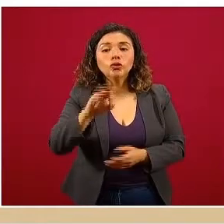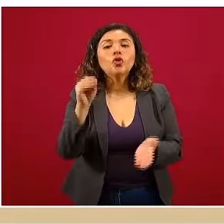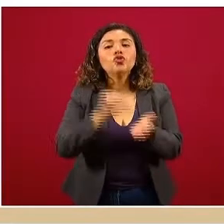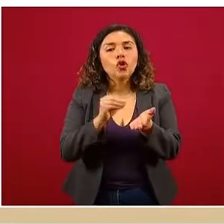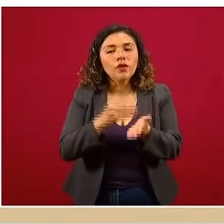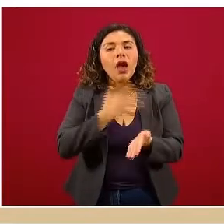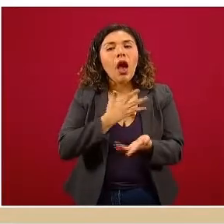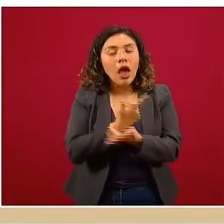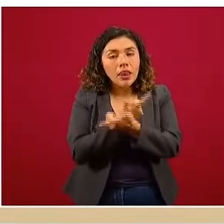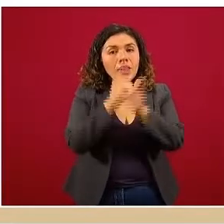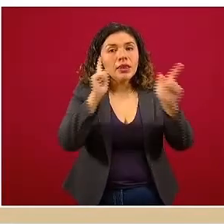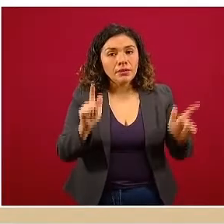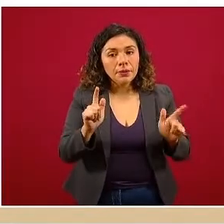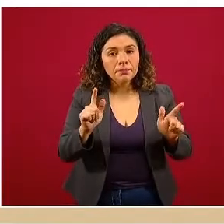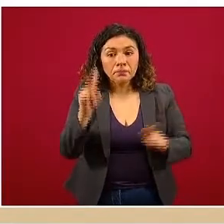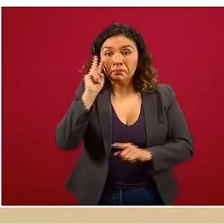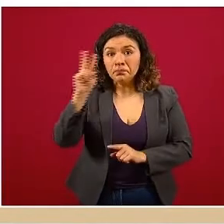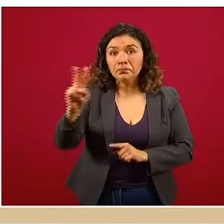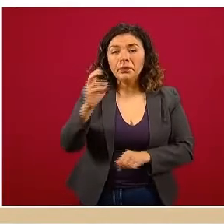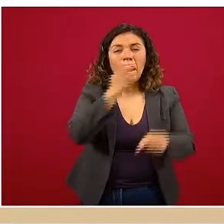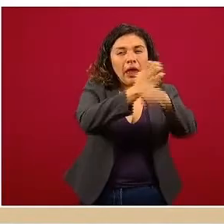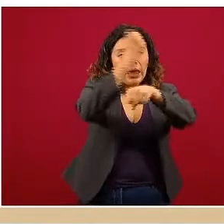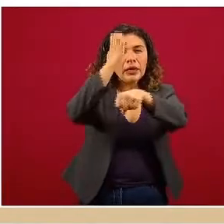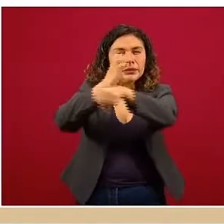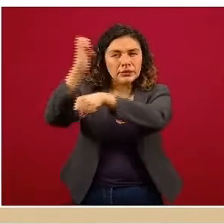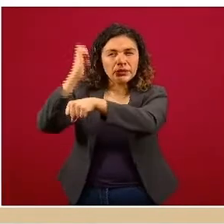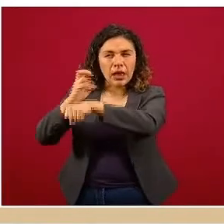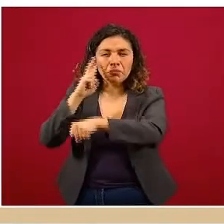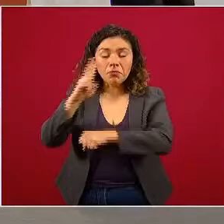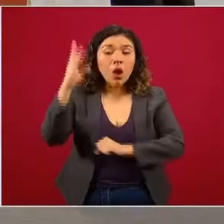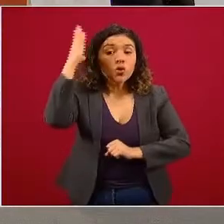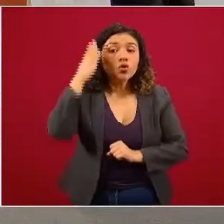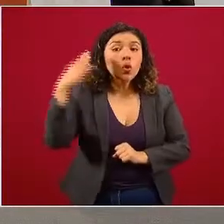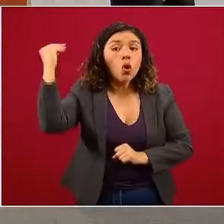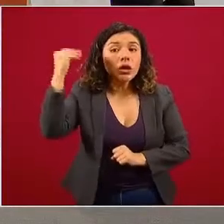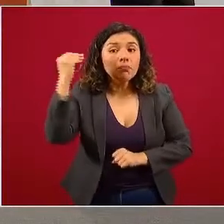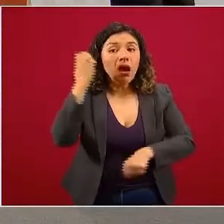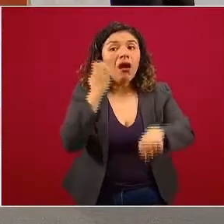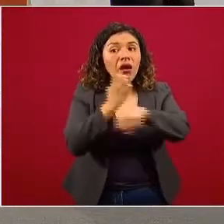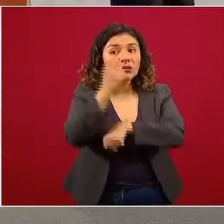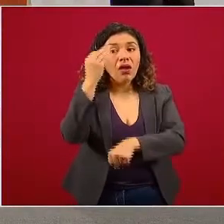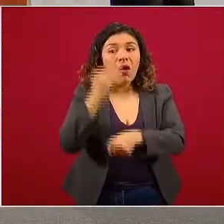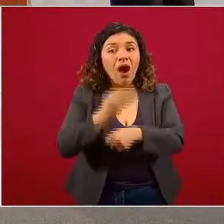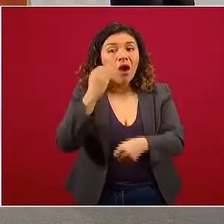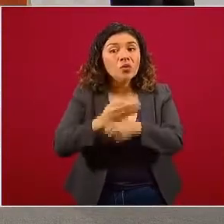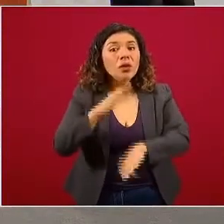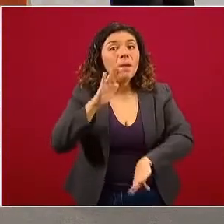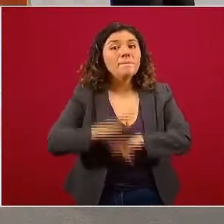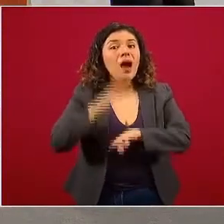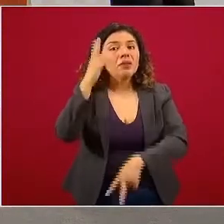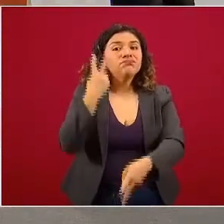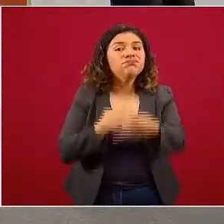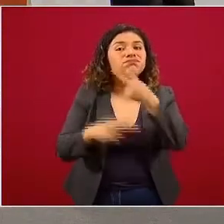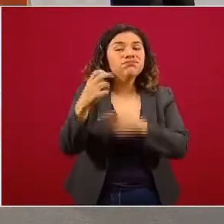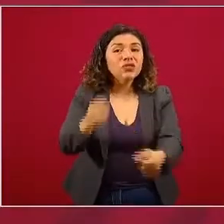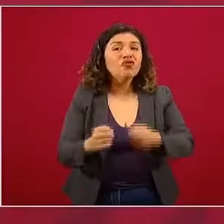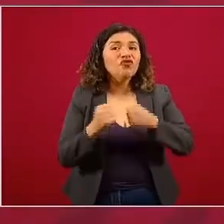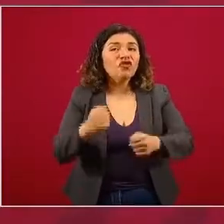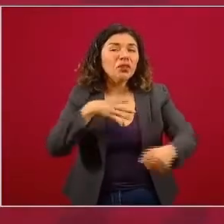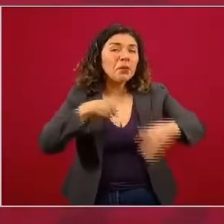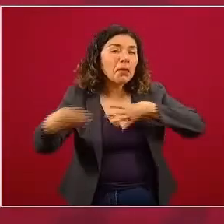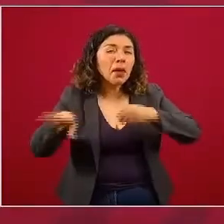están disponibles, y cuando lo vemos por entidad federativa, Colima, que es uno de los estados que en este momento tiene la mayor